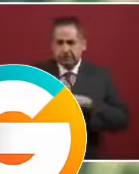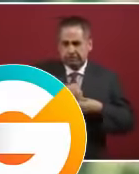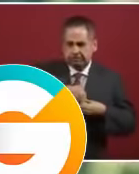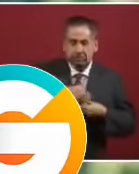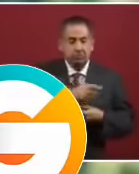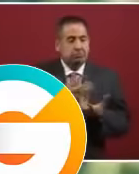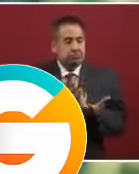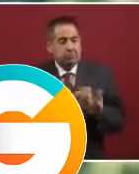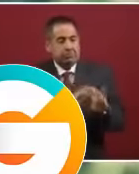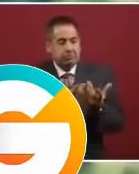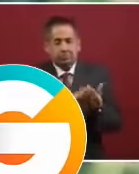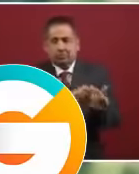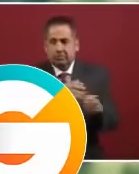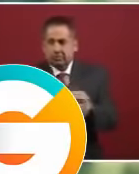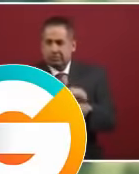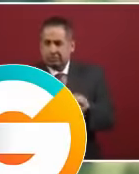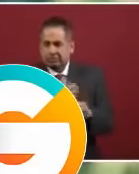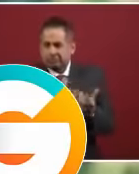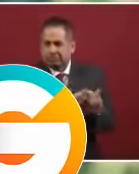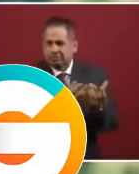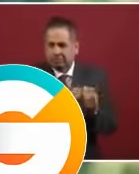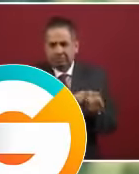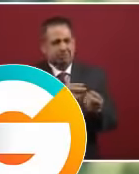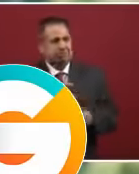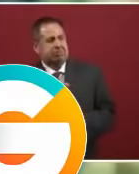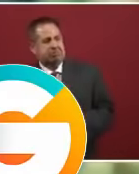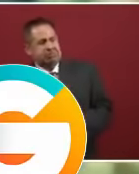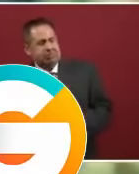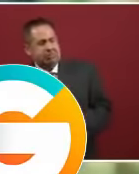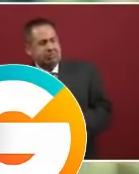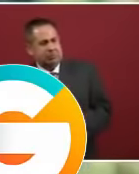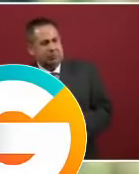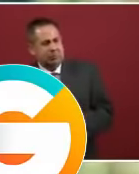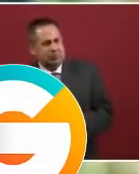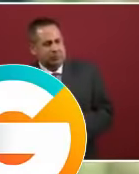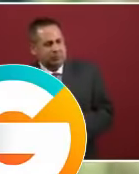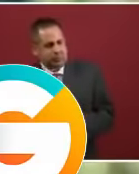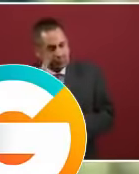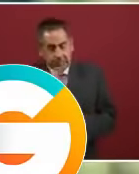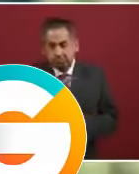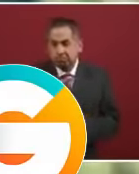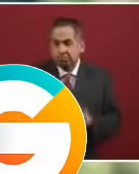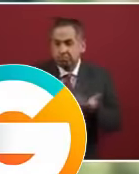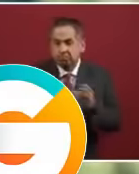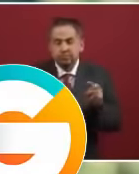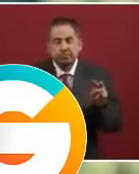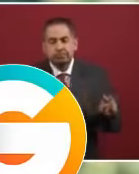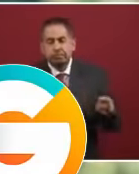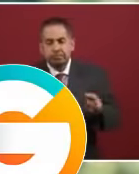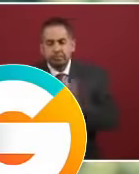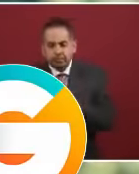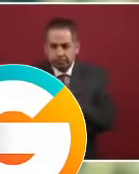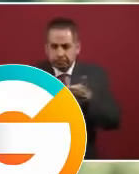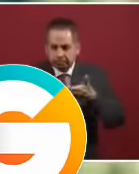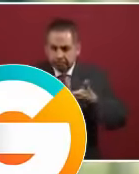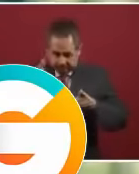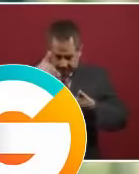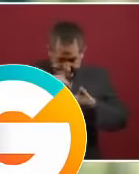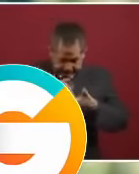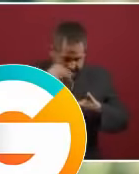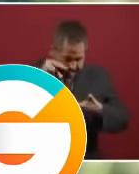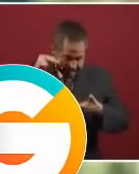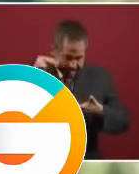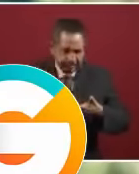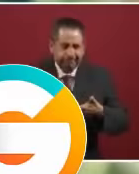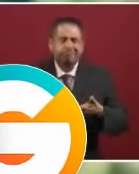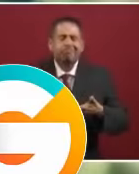amigos y descubrí en su cartera